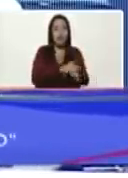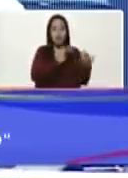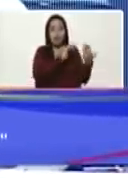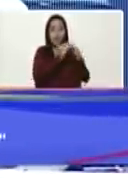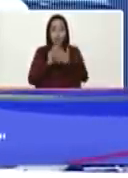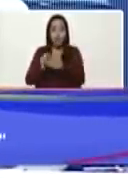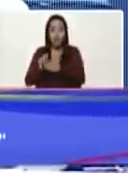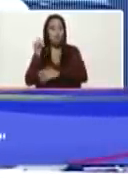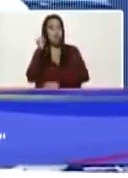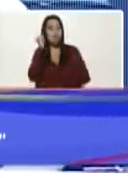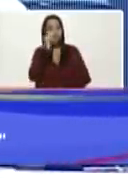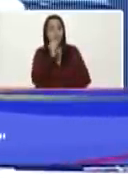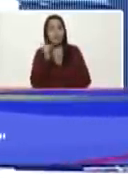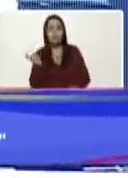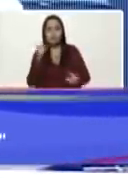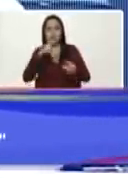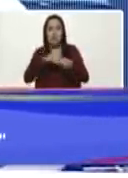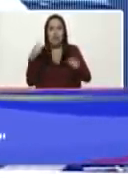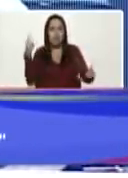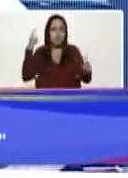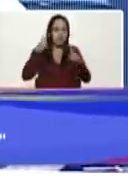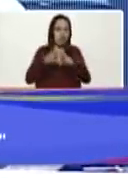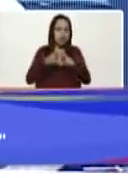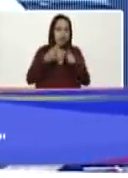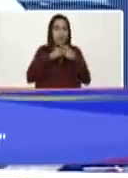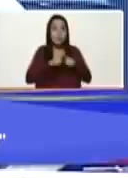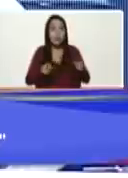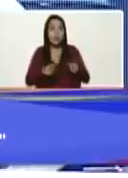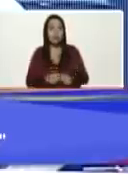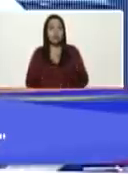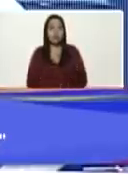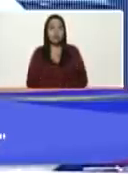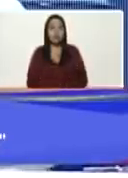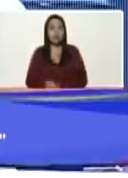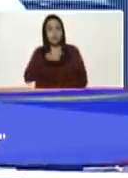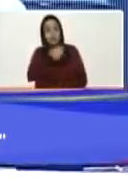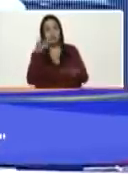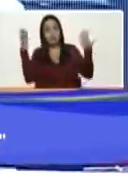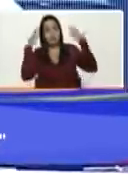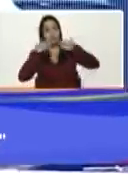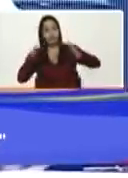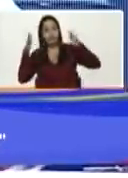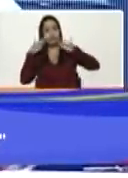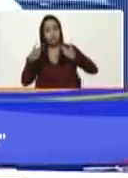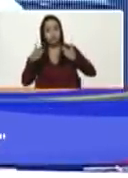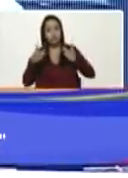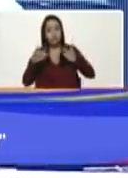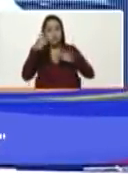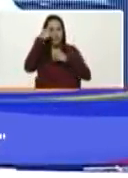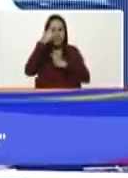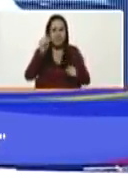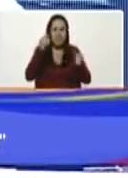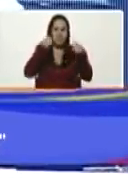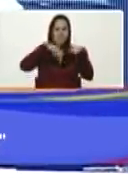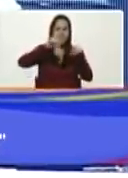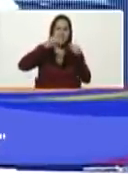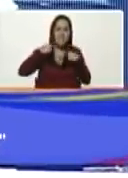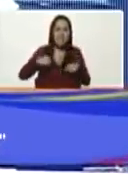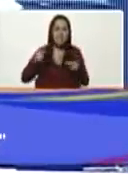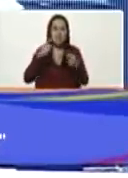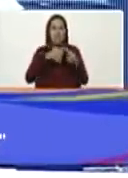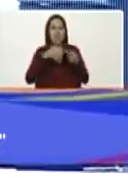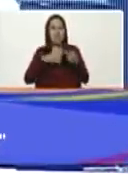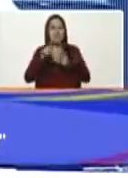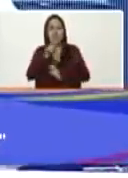comunitarias ingresaban directamente, pero a partir de su instrucción, pues los profesionales en fisioterapia, en terapia ocupacional,